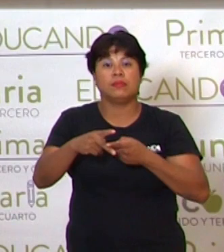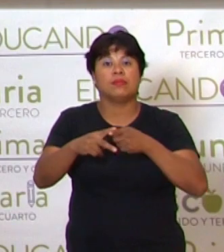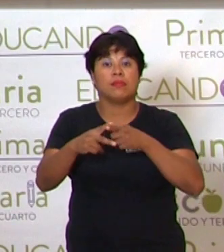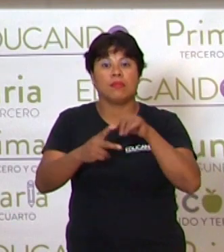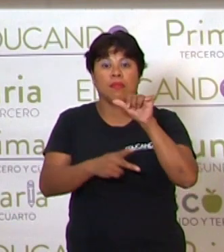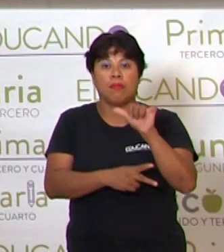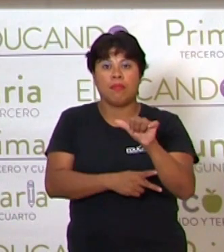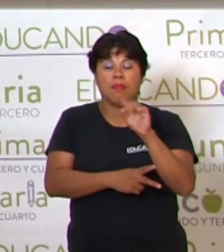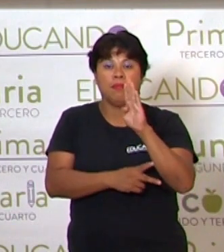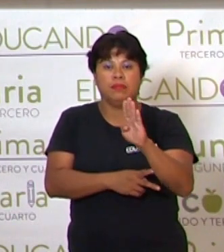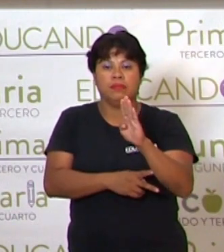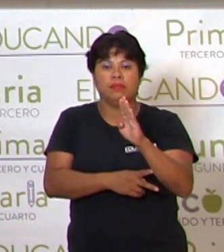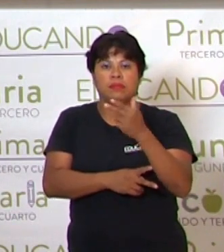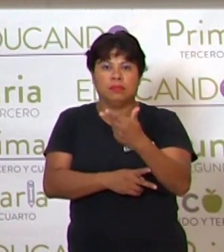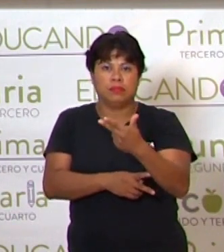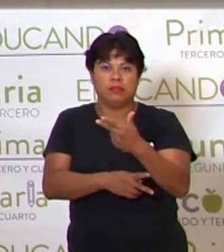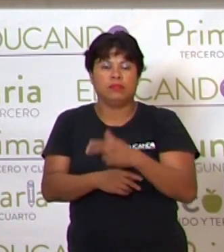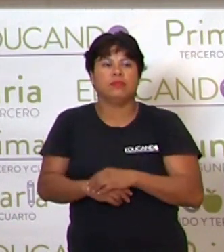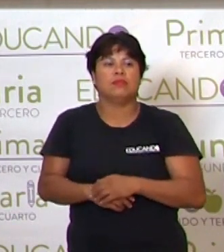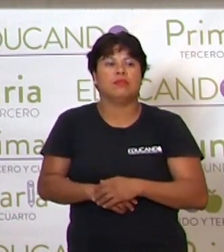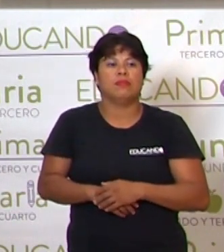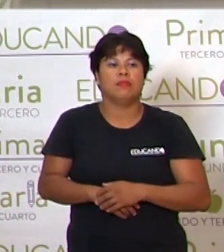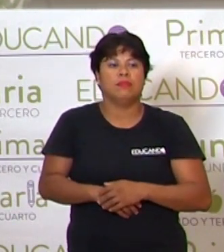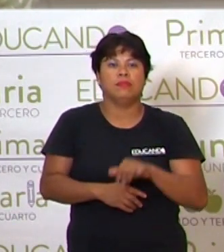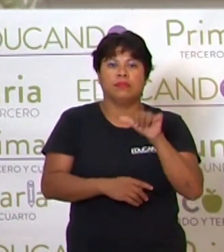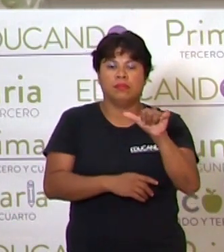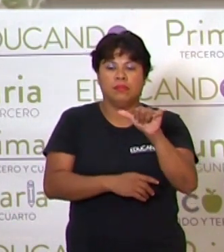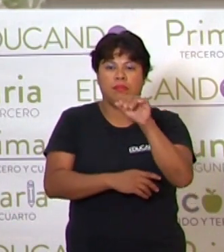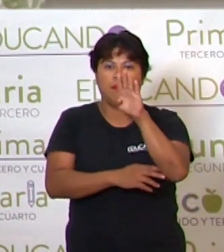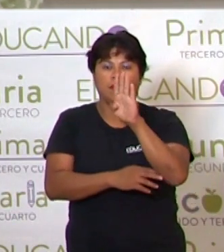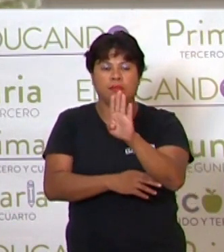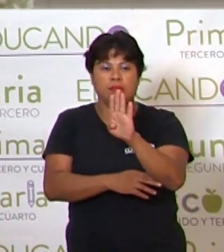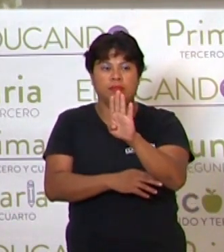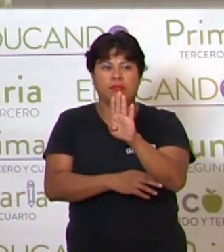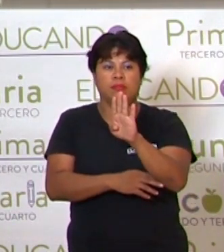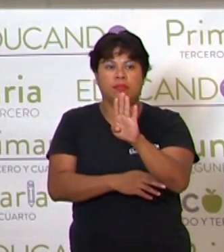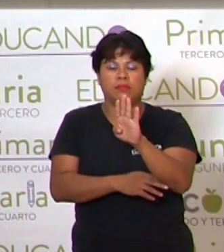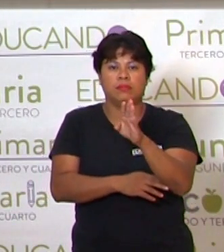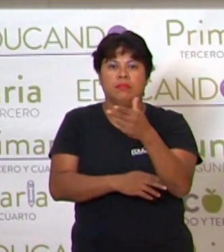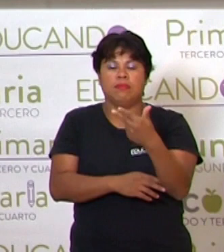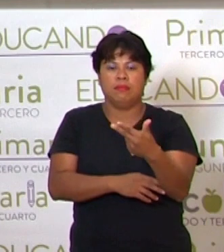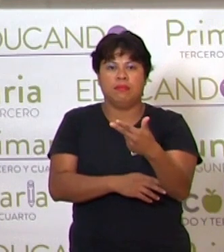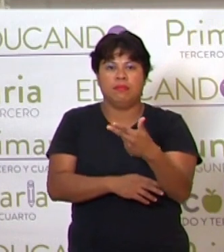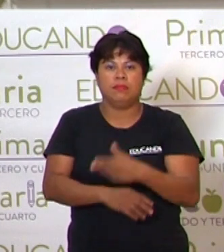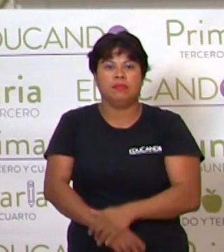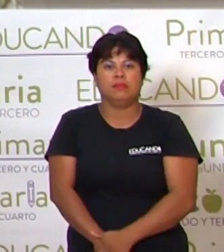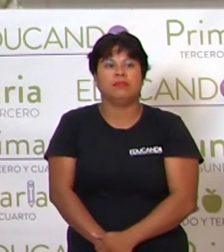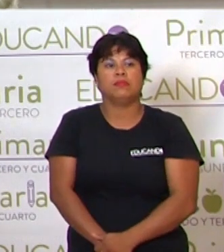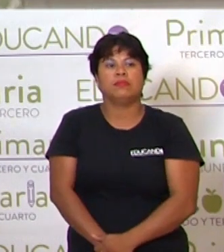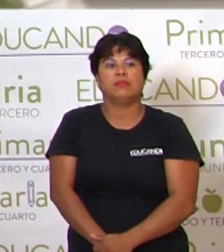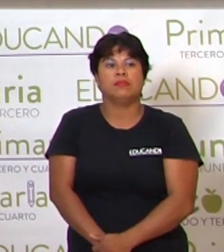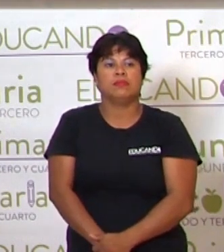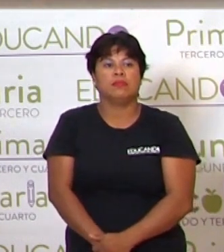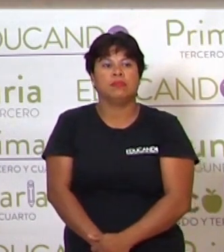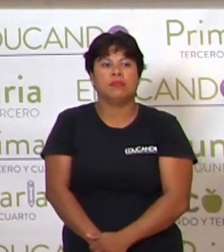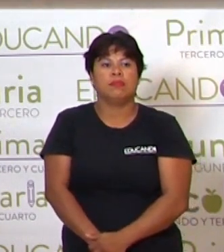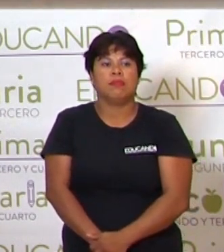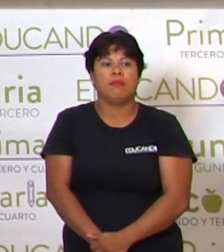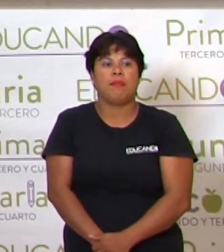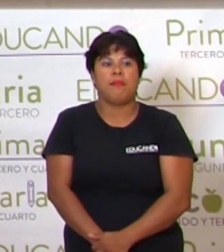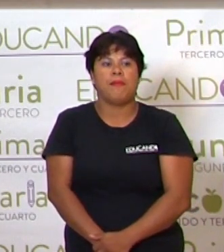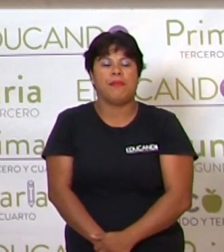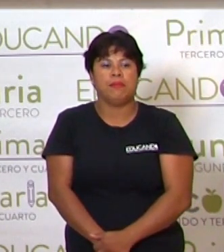A, B, H. A, B, H.